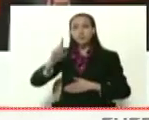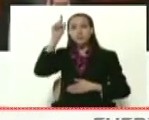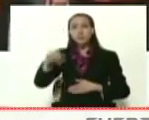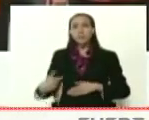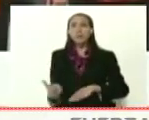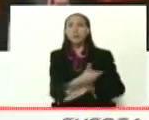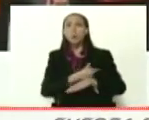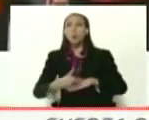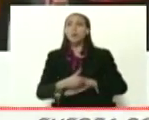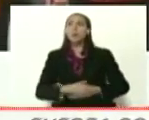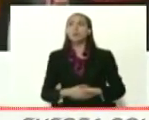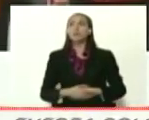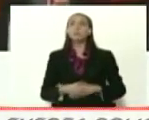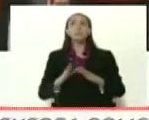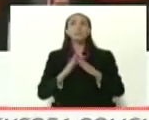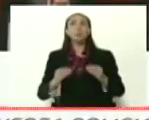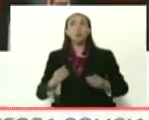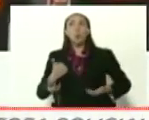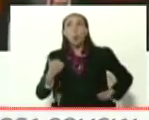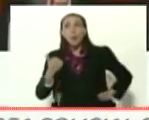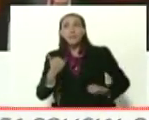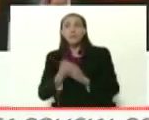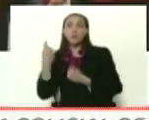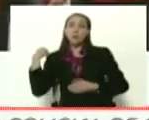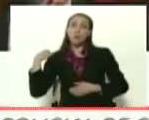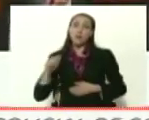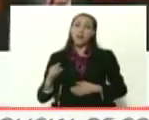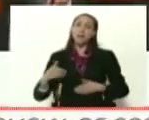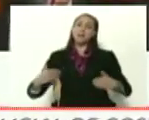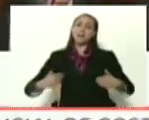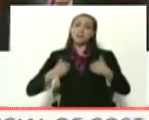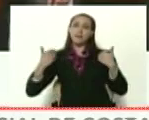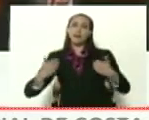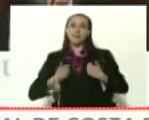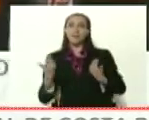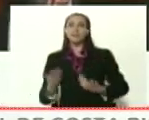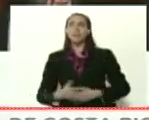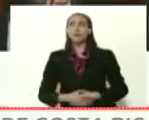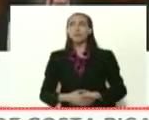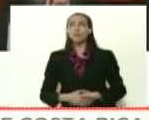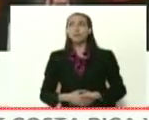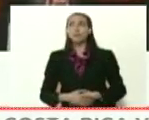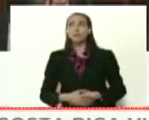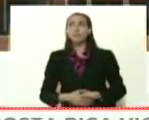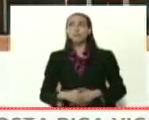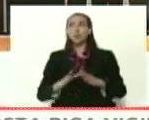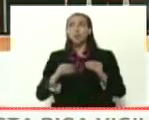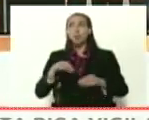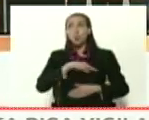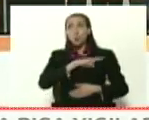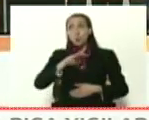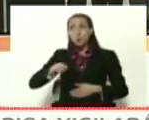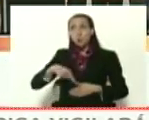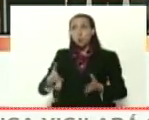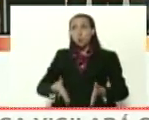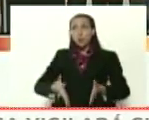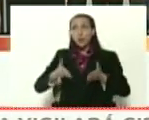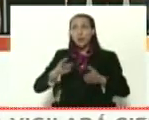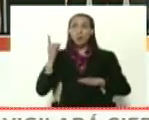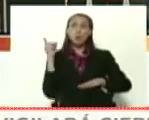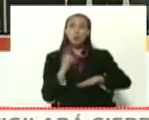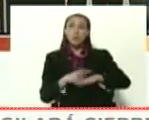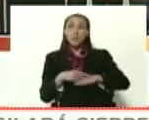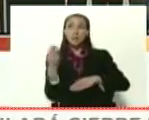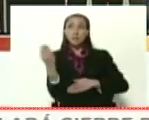de China, con todos esfuerzos y sacrificios. Con todo eso hemos ganado tiempo